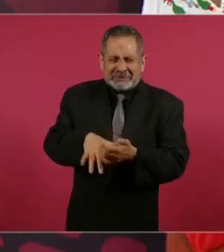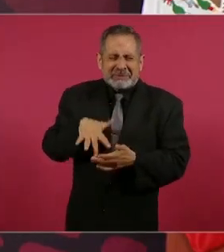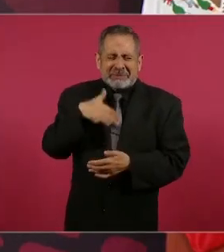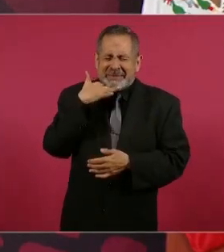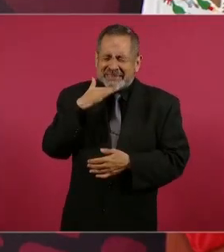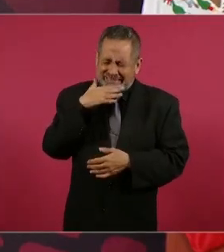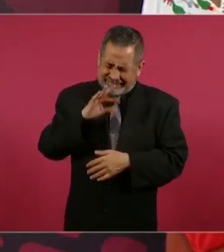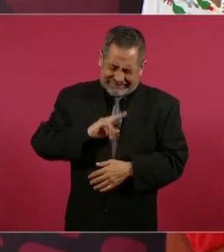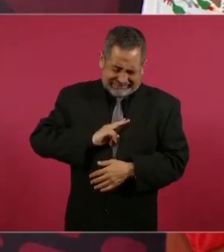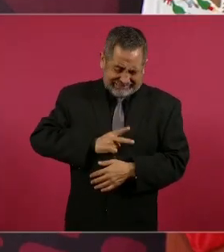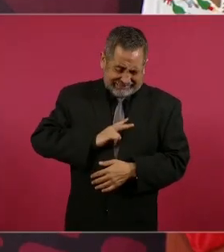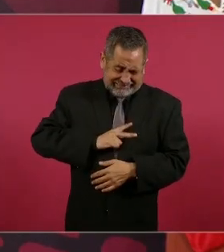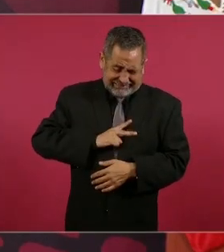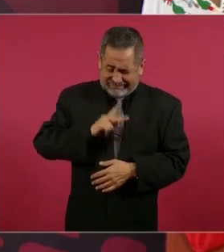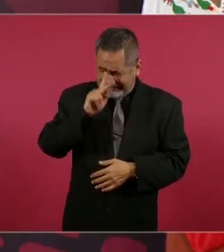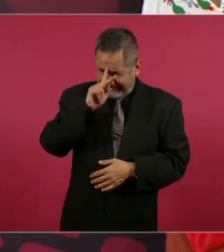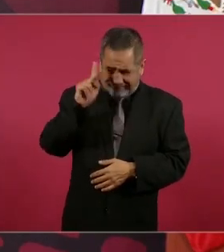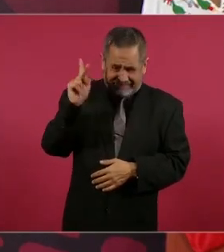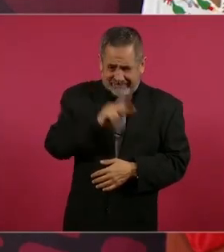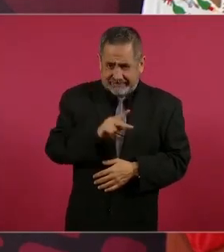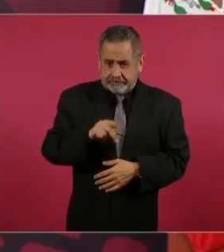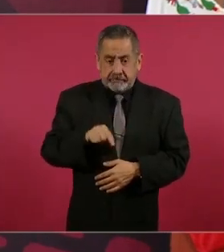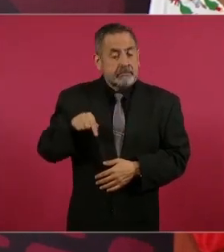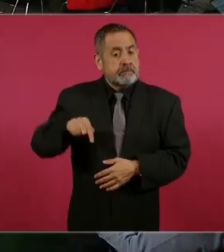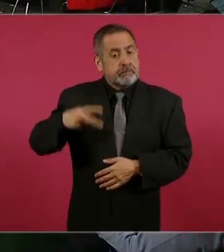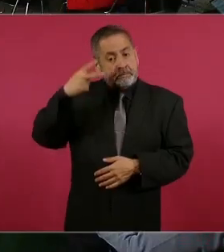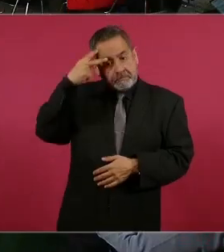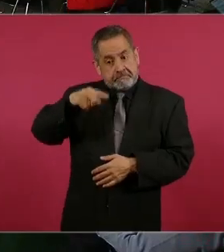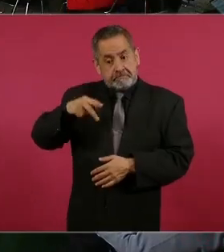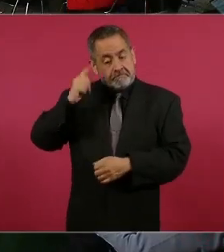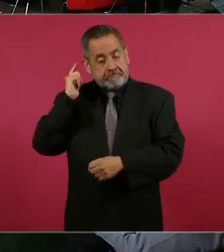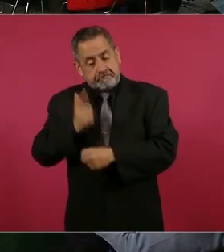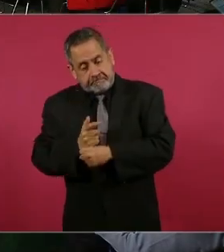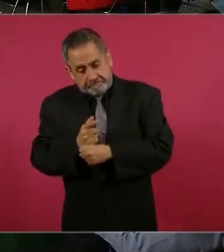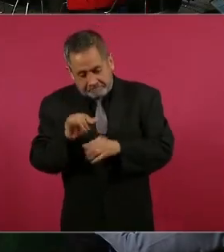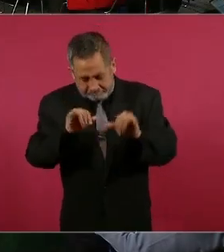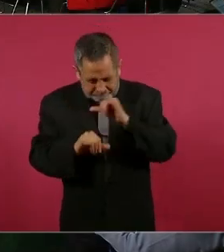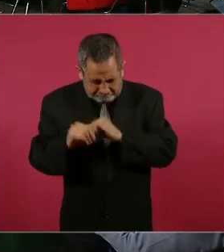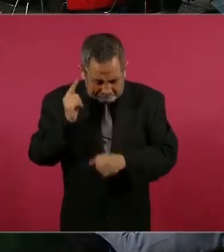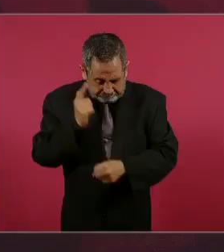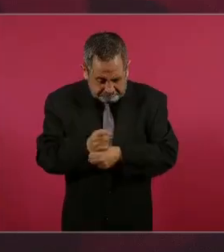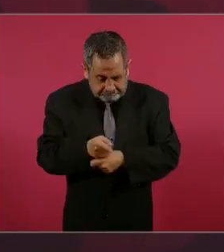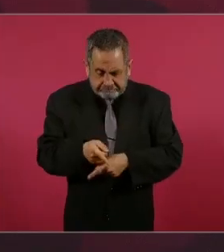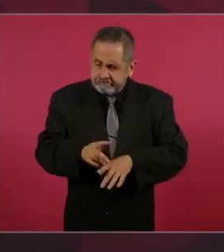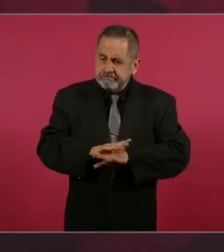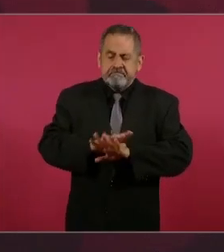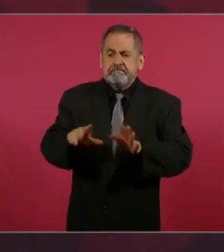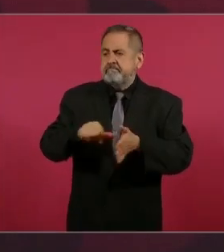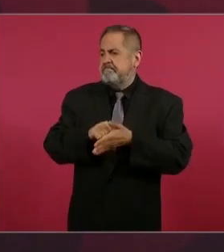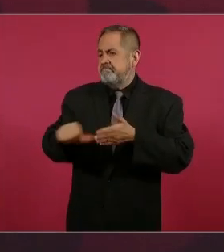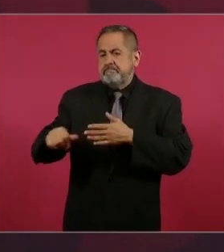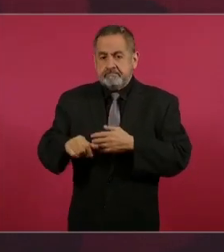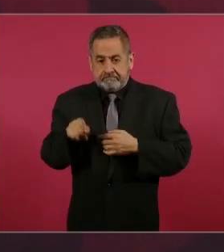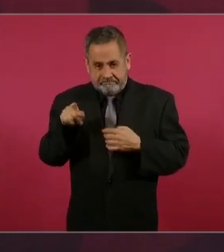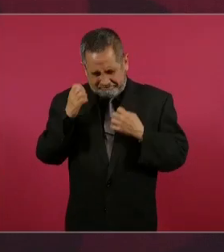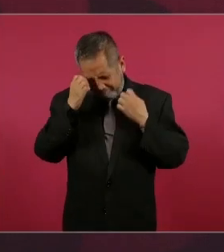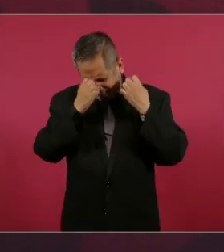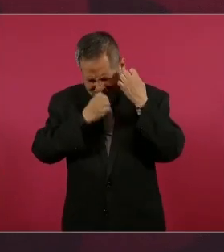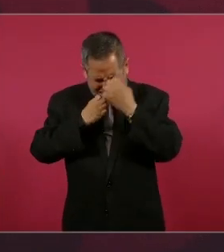orgullo que sea México el primer país que hace un